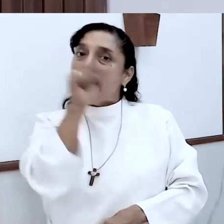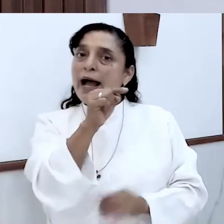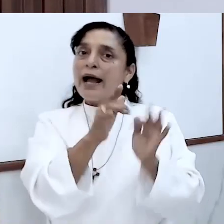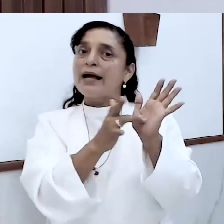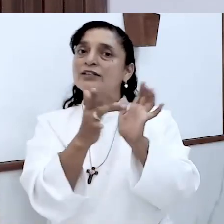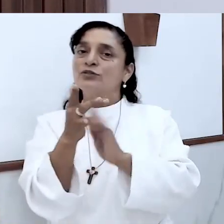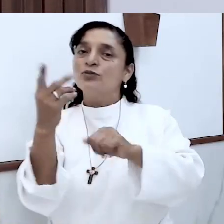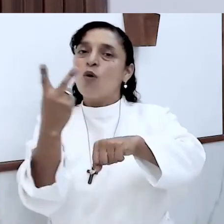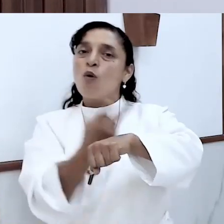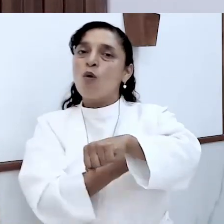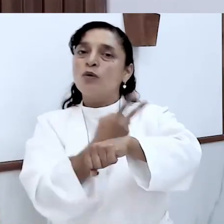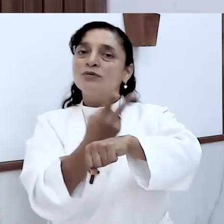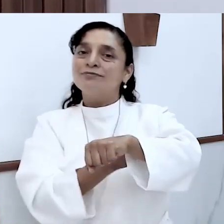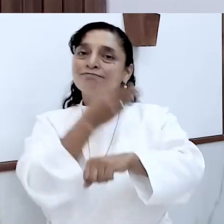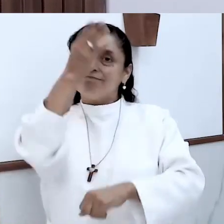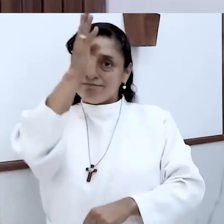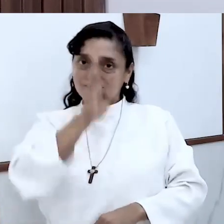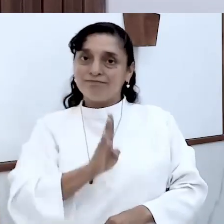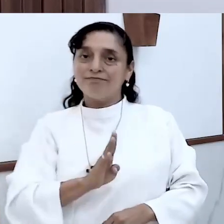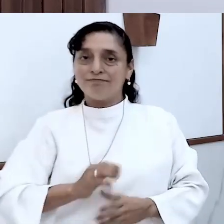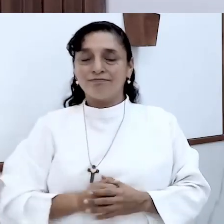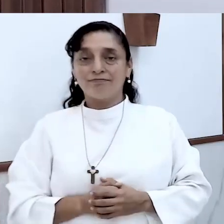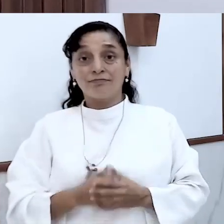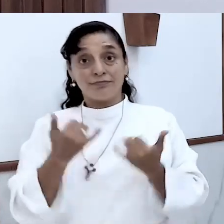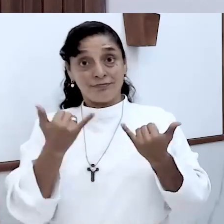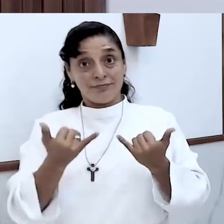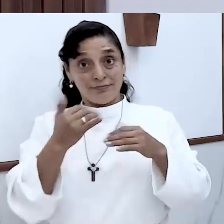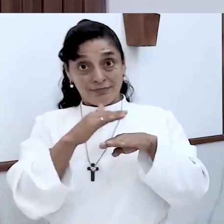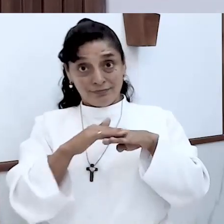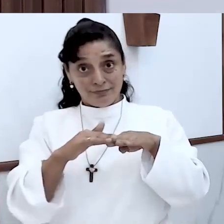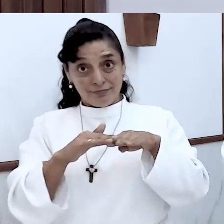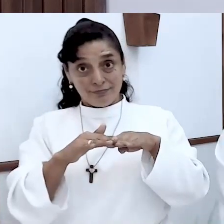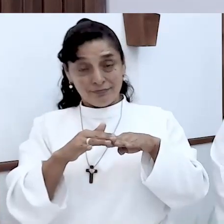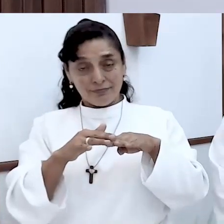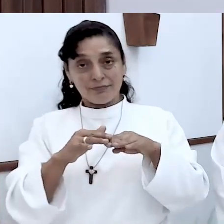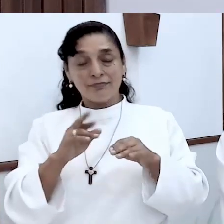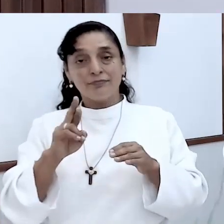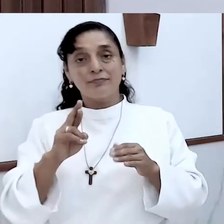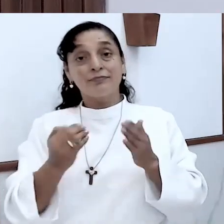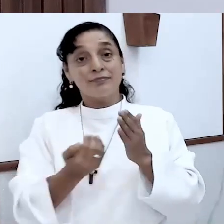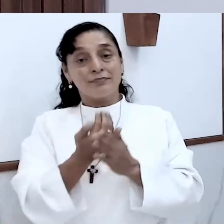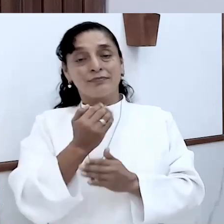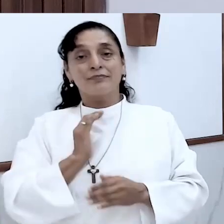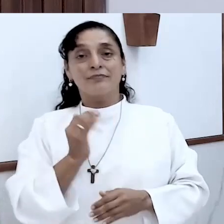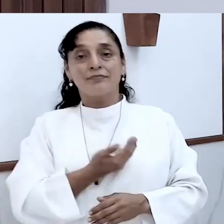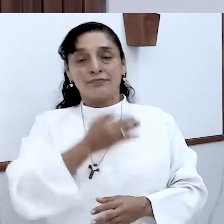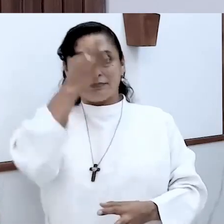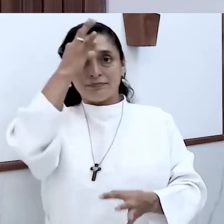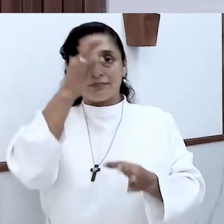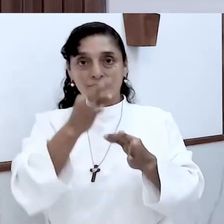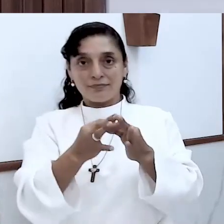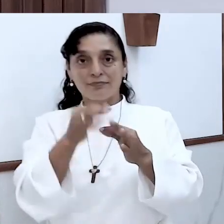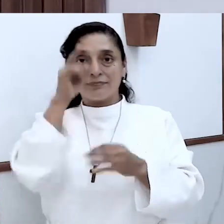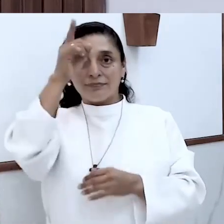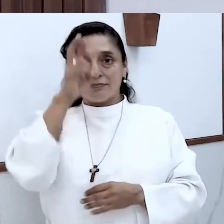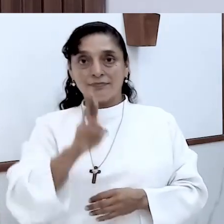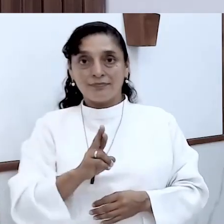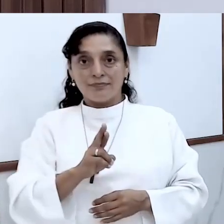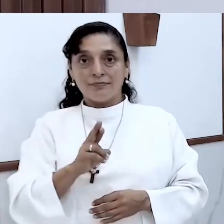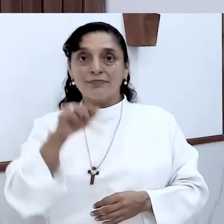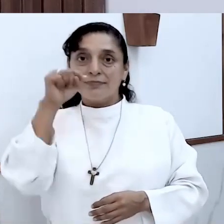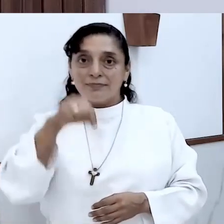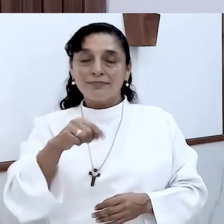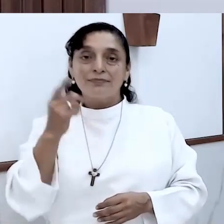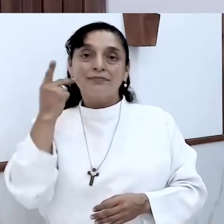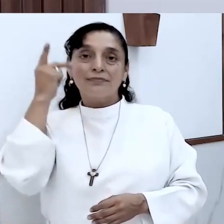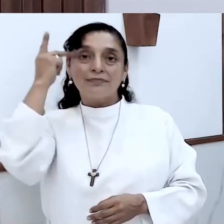el Cordero de Dios. Y ahora les invito a renovar nuestra fe en el Señor, en este